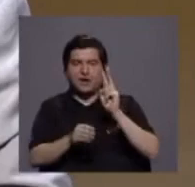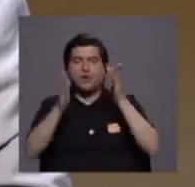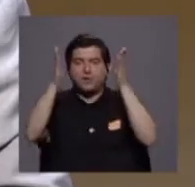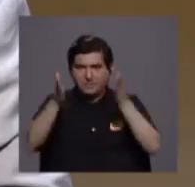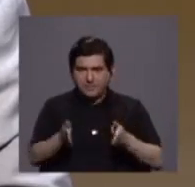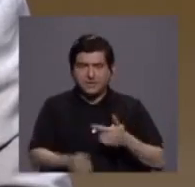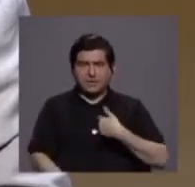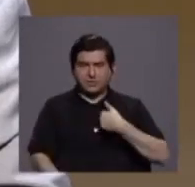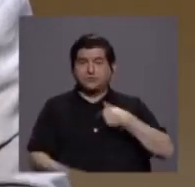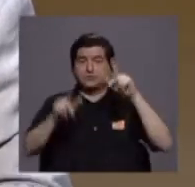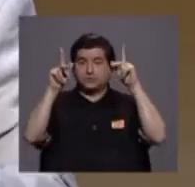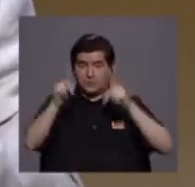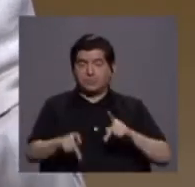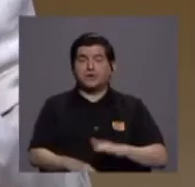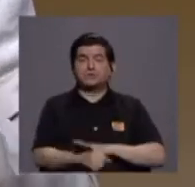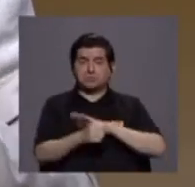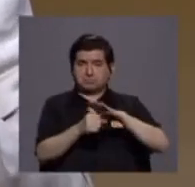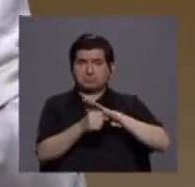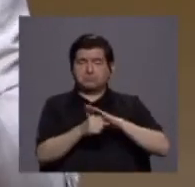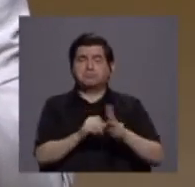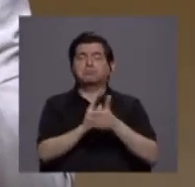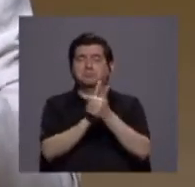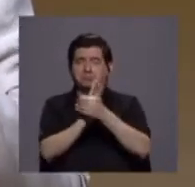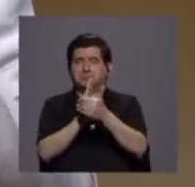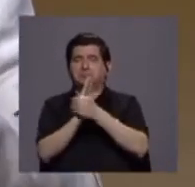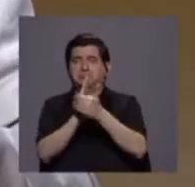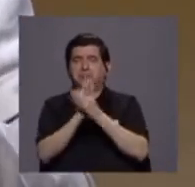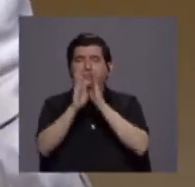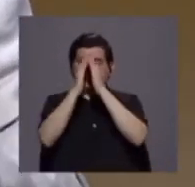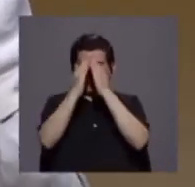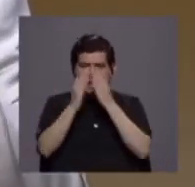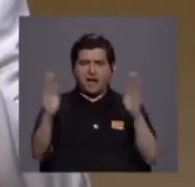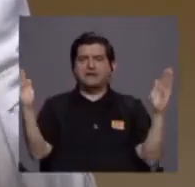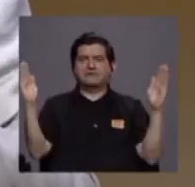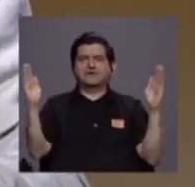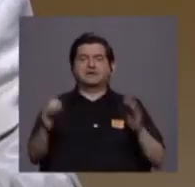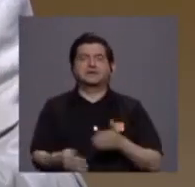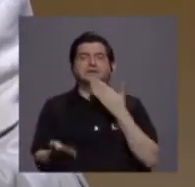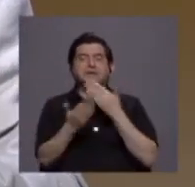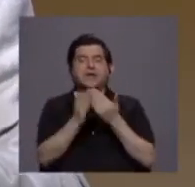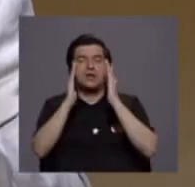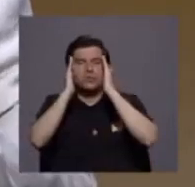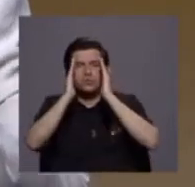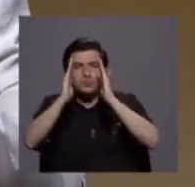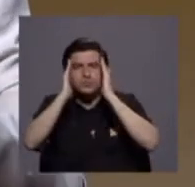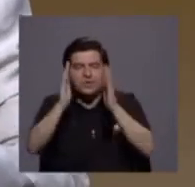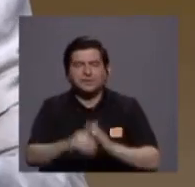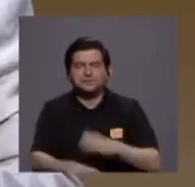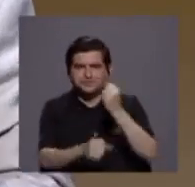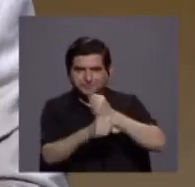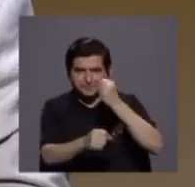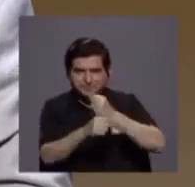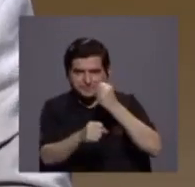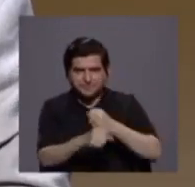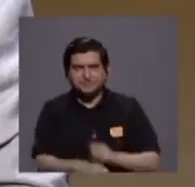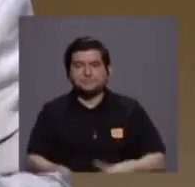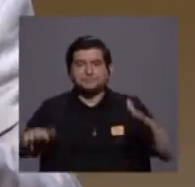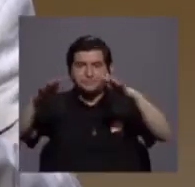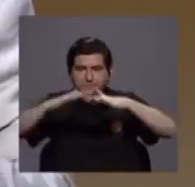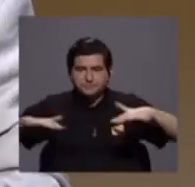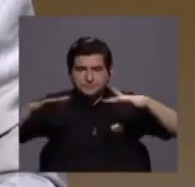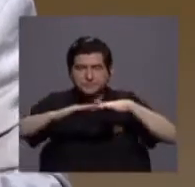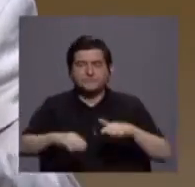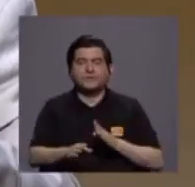ha hecho una persona suficientemente versátil, abierta y buena escucha para trabajar con terrenos o